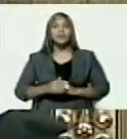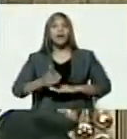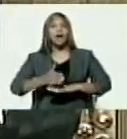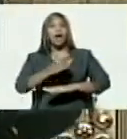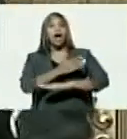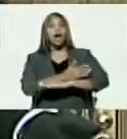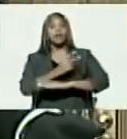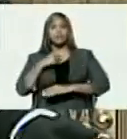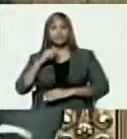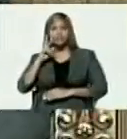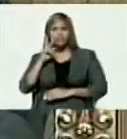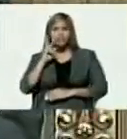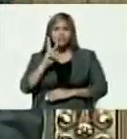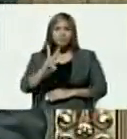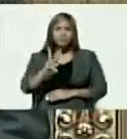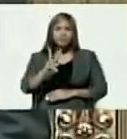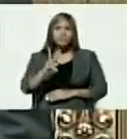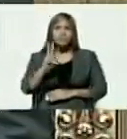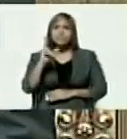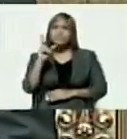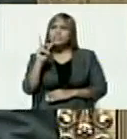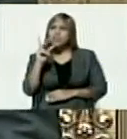aquí por segunda vez